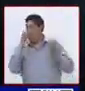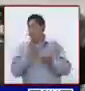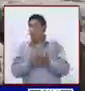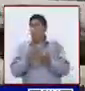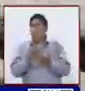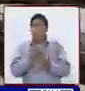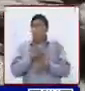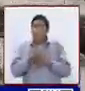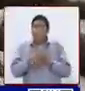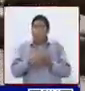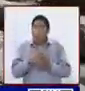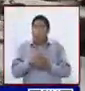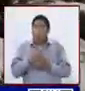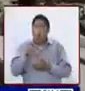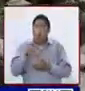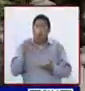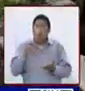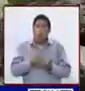dinero.